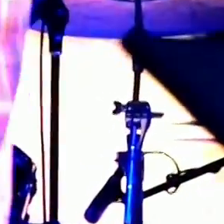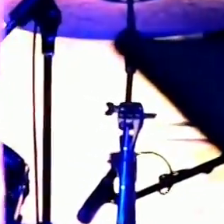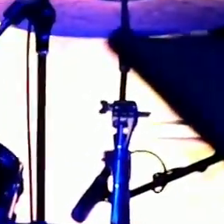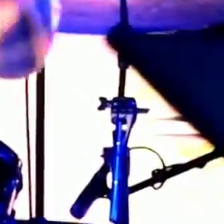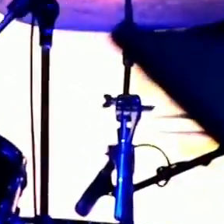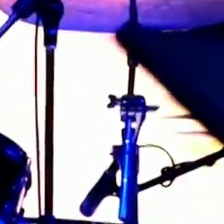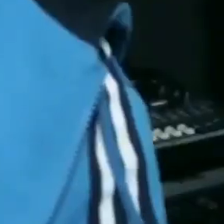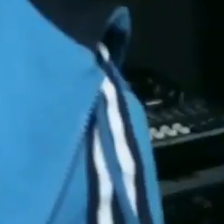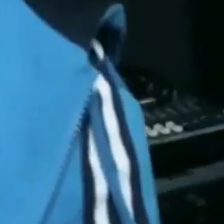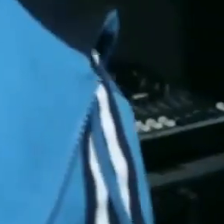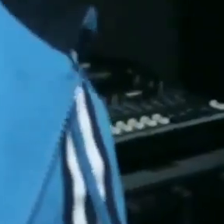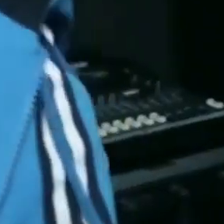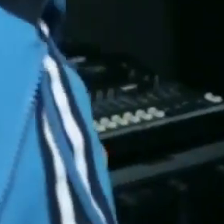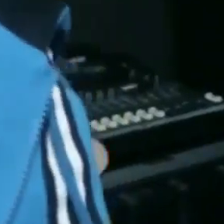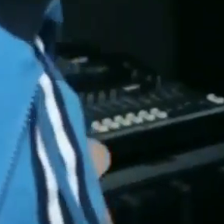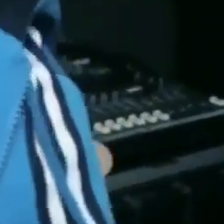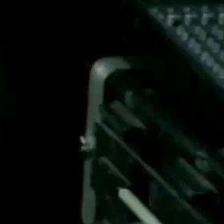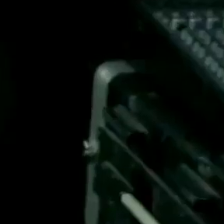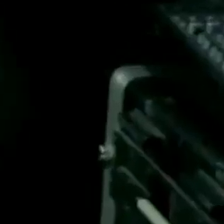o no